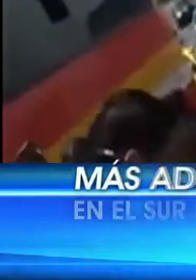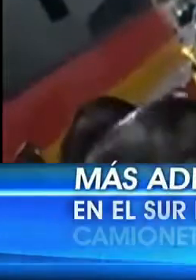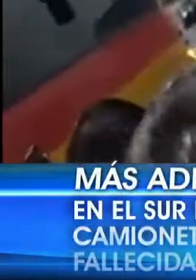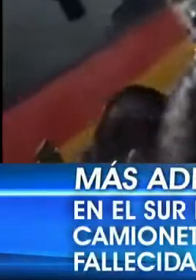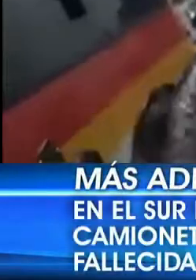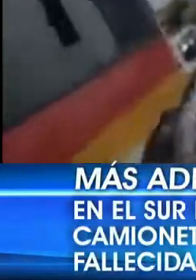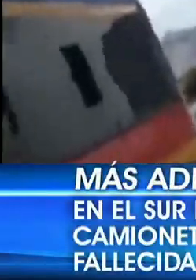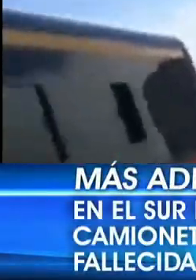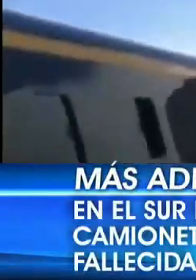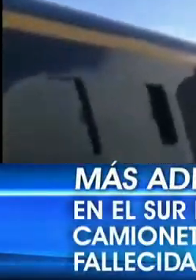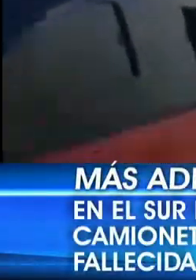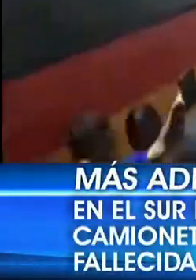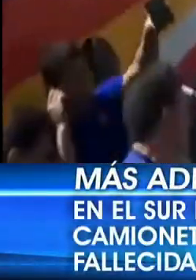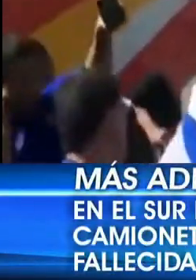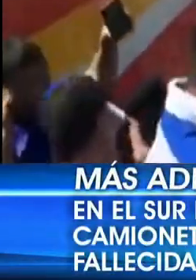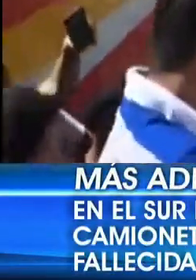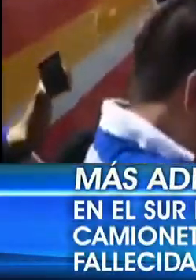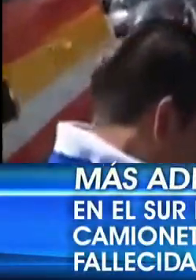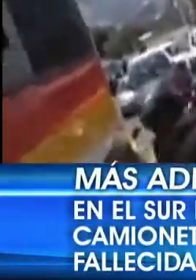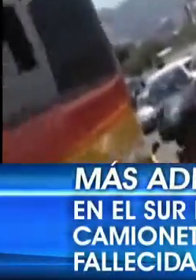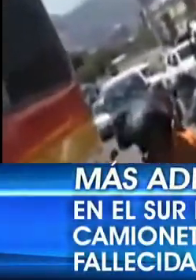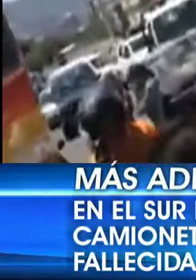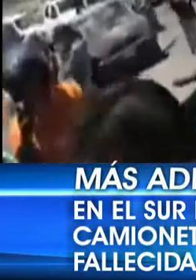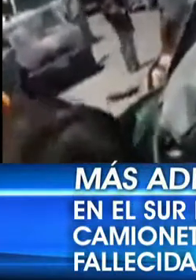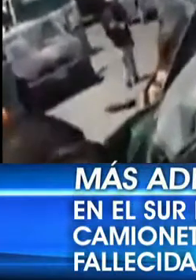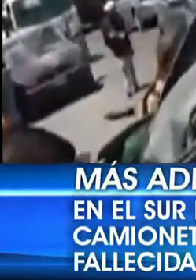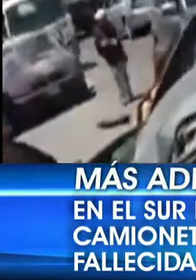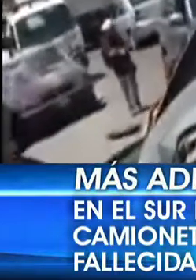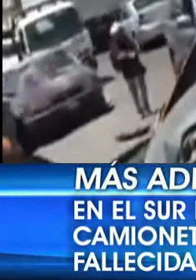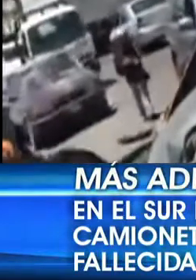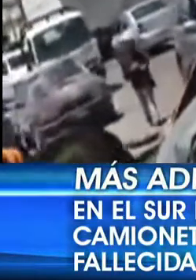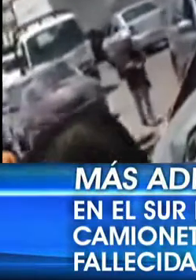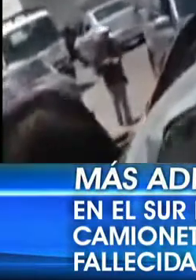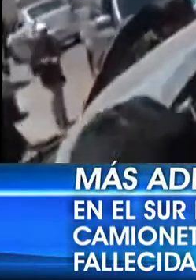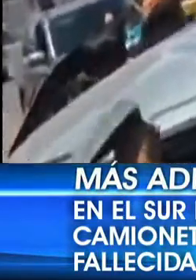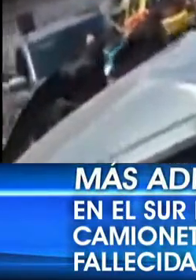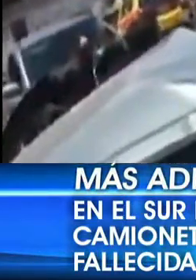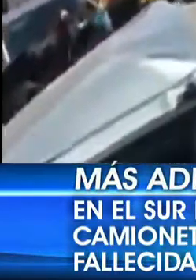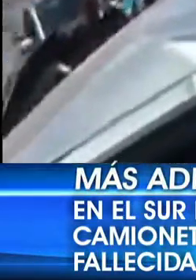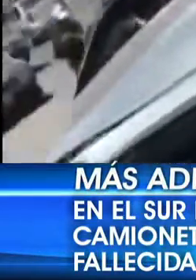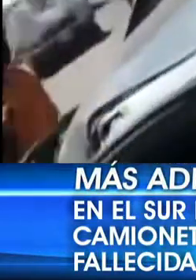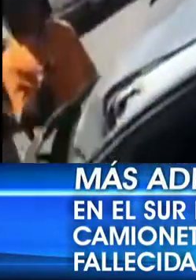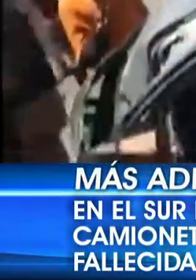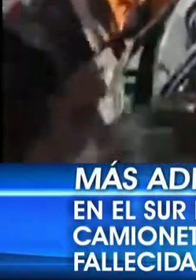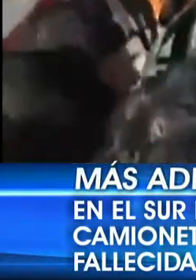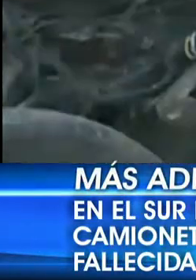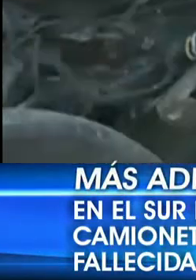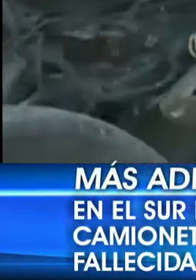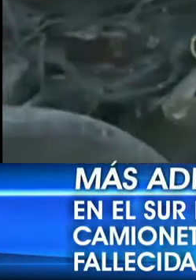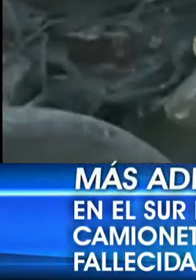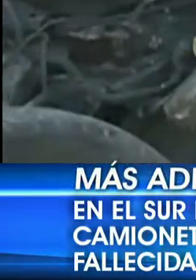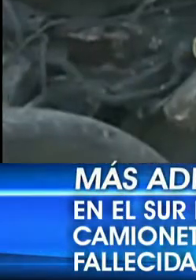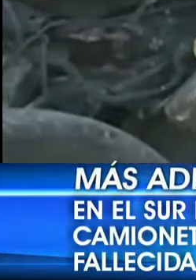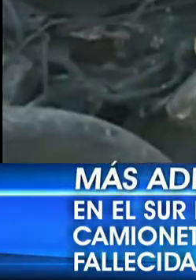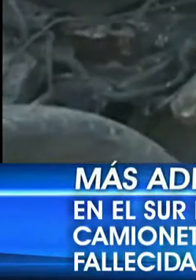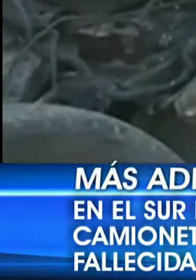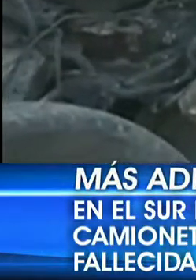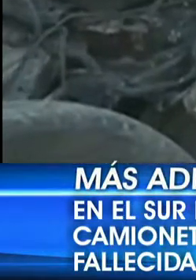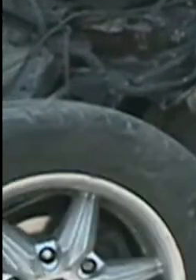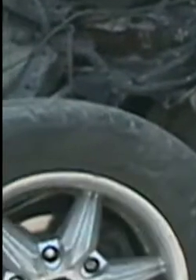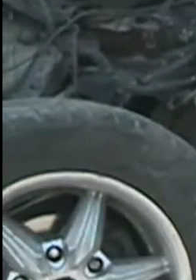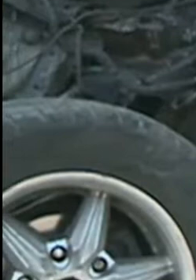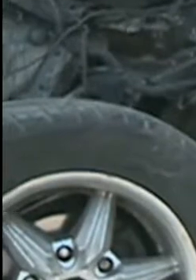Así también más adelante les tenemos imágenes acerca de un terrible choque registrado al sur de la capital que dejó como resultado una persona